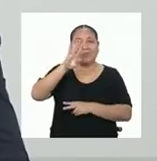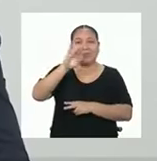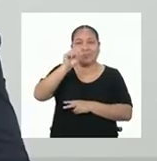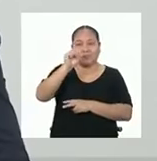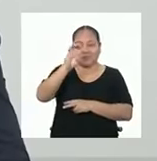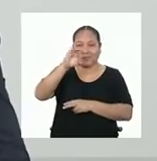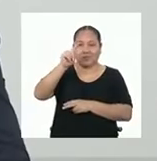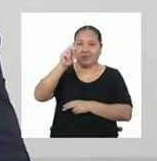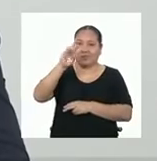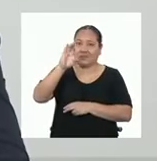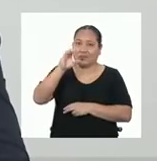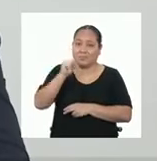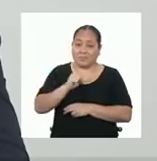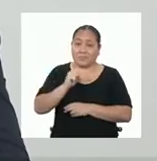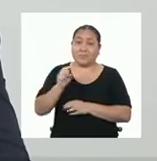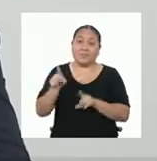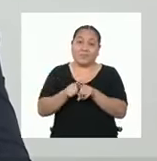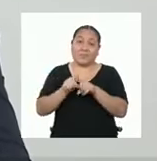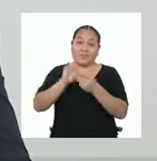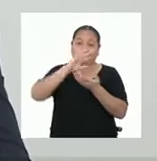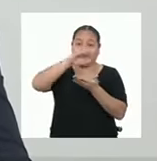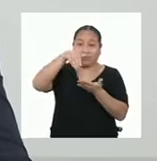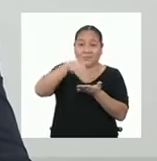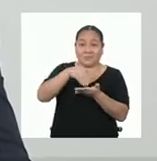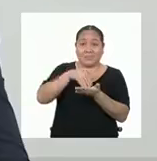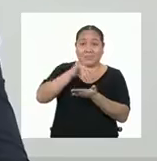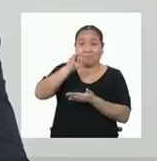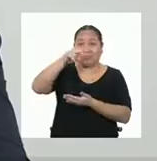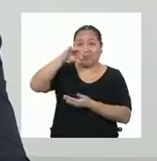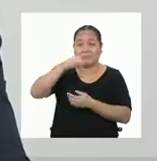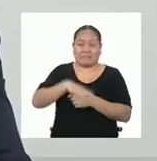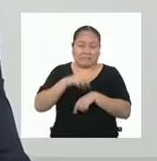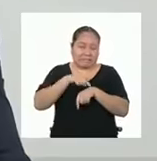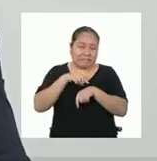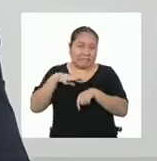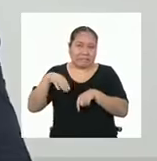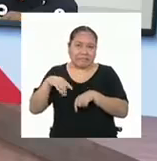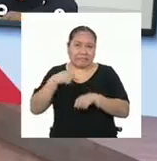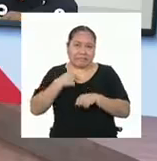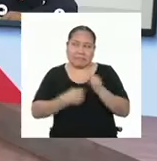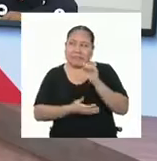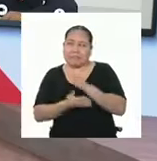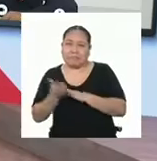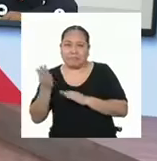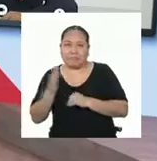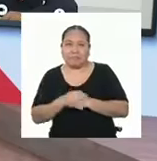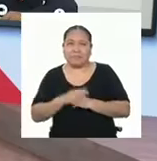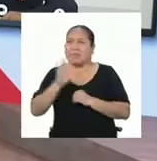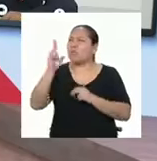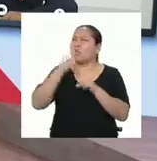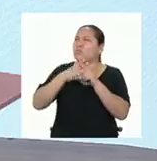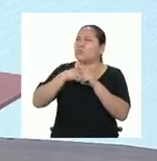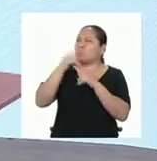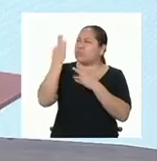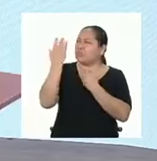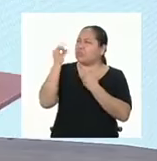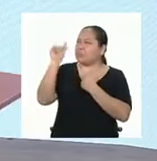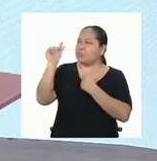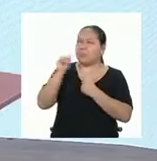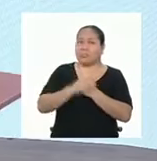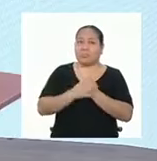incentros Bueno, Jonathan Se me está haciendo un poco tarde Ya tengo que irme Un ratito, profesor